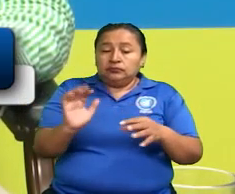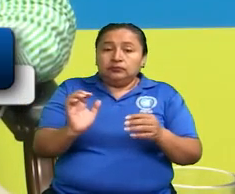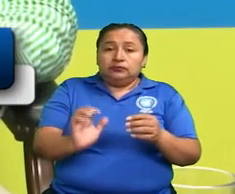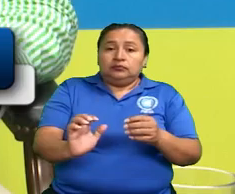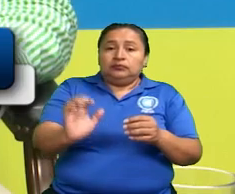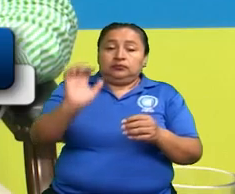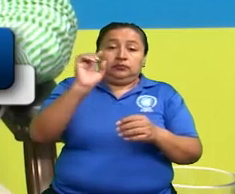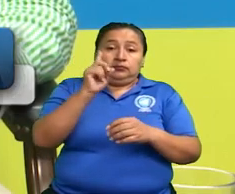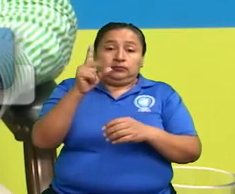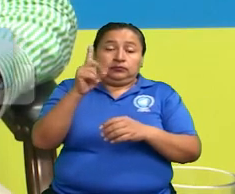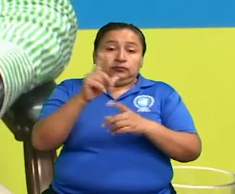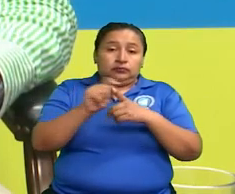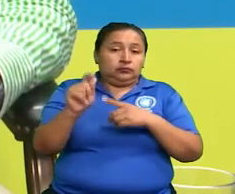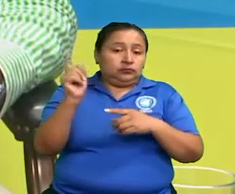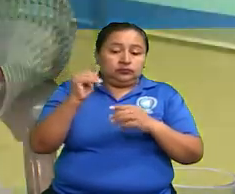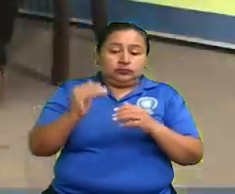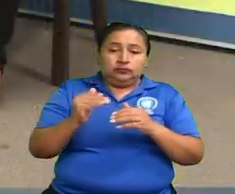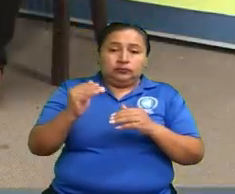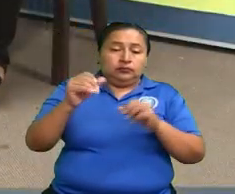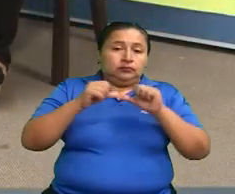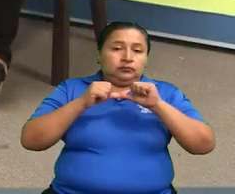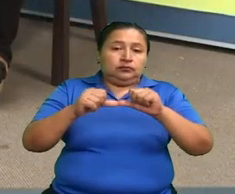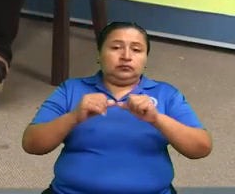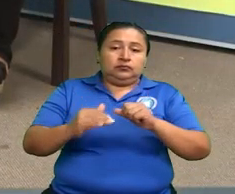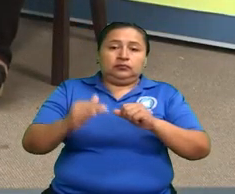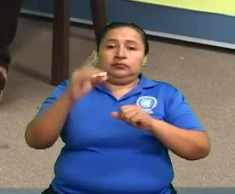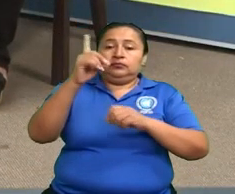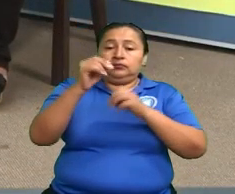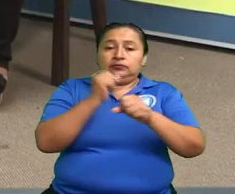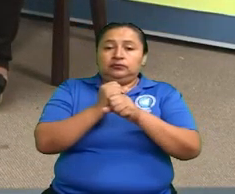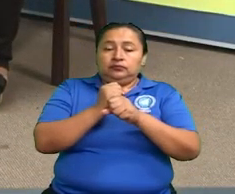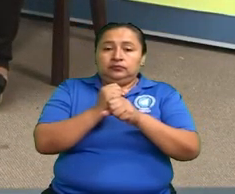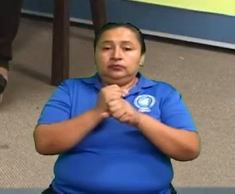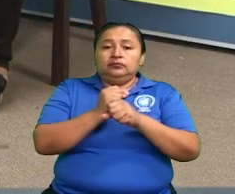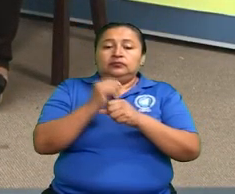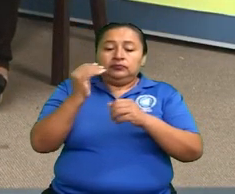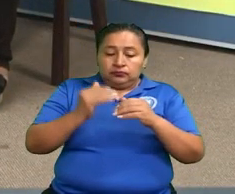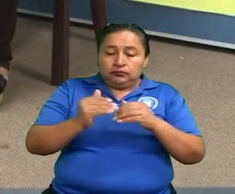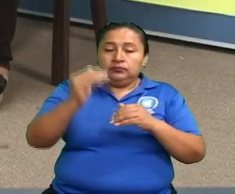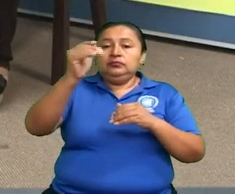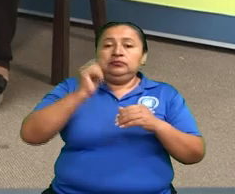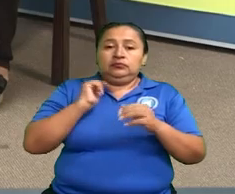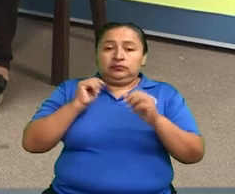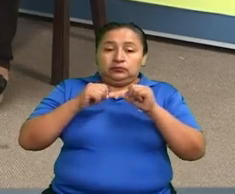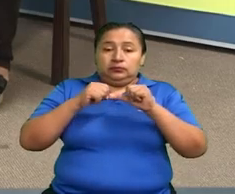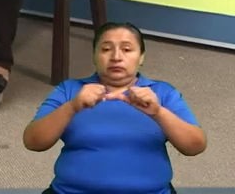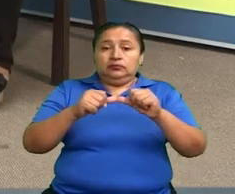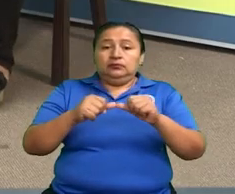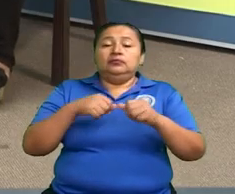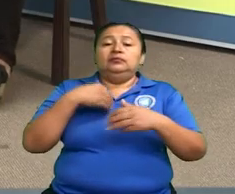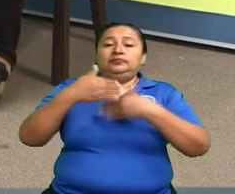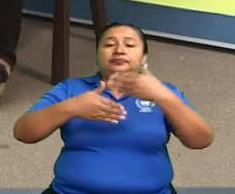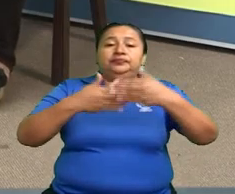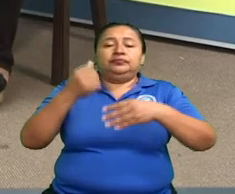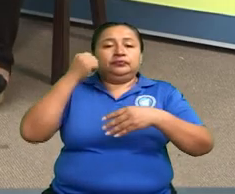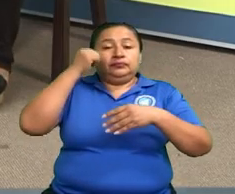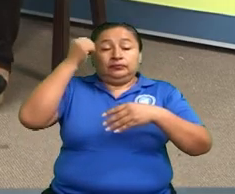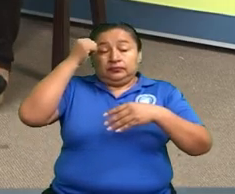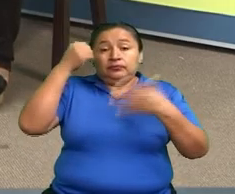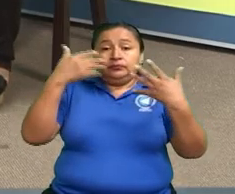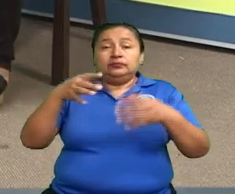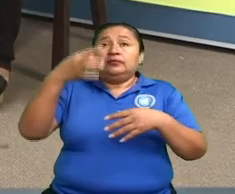niña cumple los 12 meses, sino también incluso hasta los 10 años, ¿no? Y más allá todavía. Así es. Bueno, cuando estamos adultos ya no